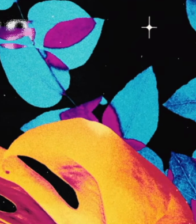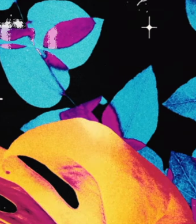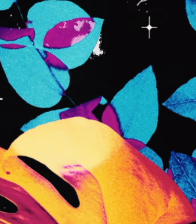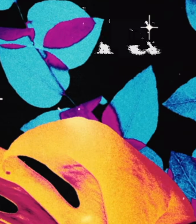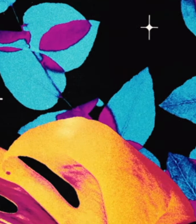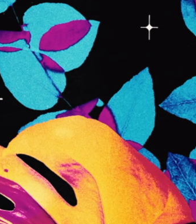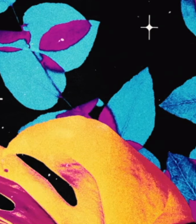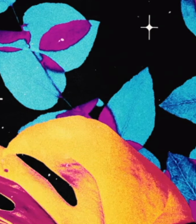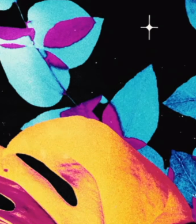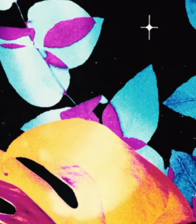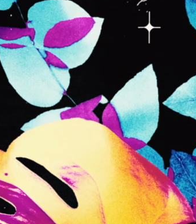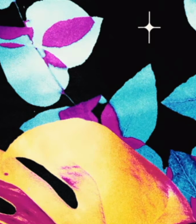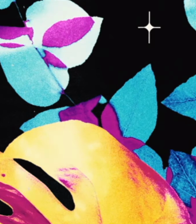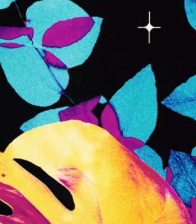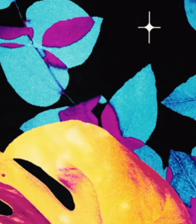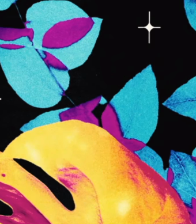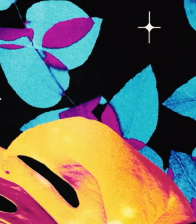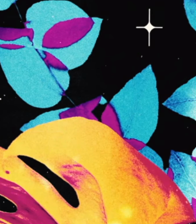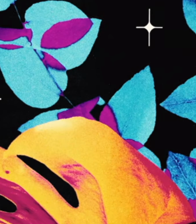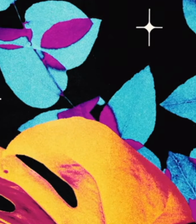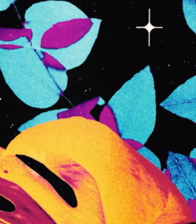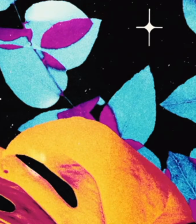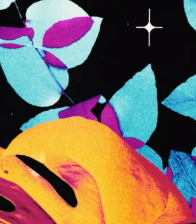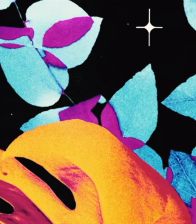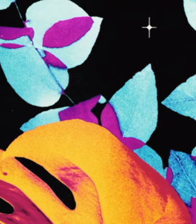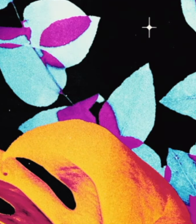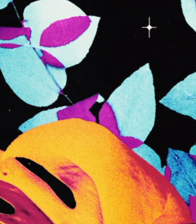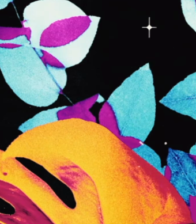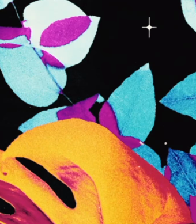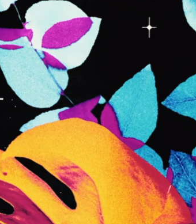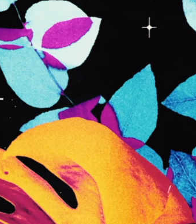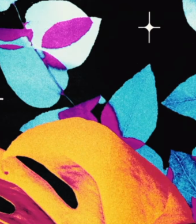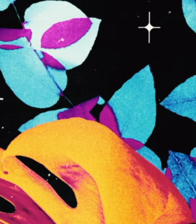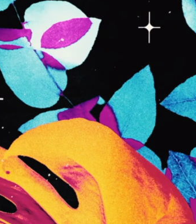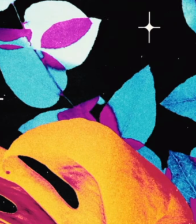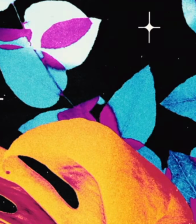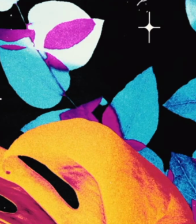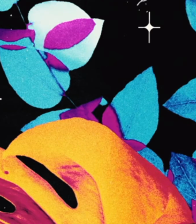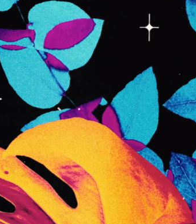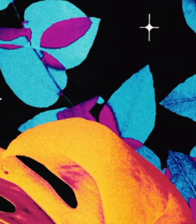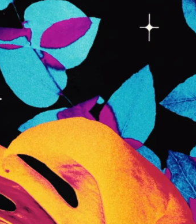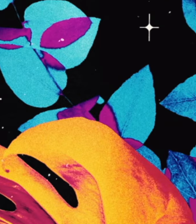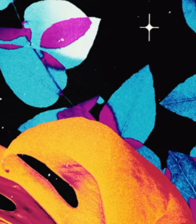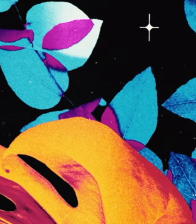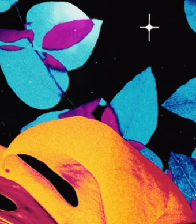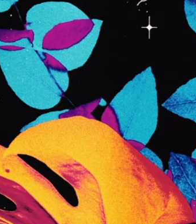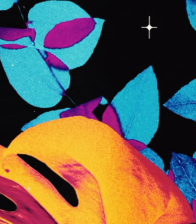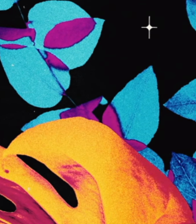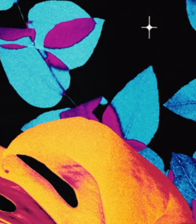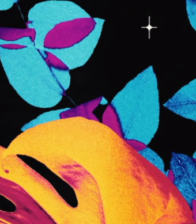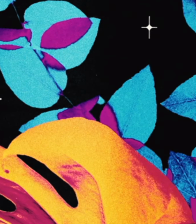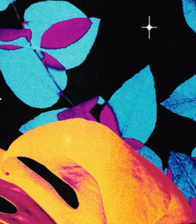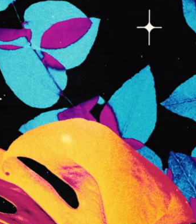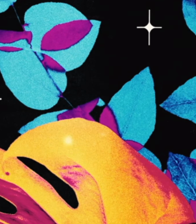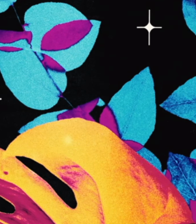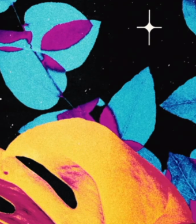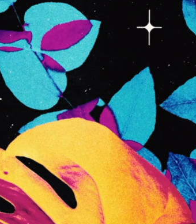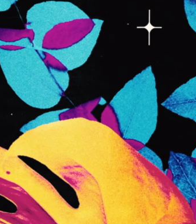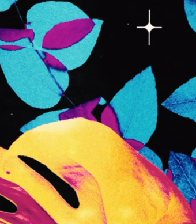escucha escucha la voz del espíritu escucha lo que dios te quiere decir